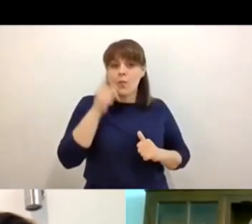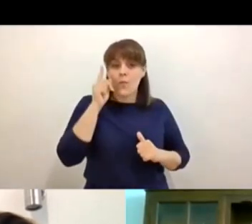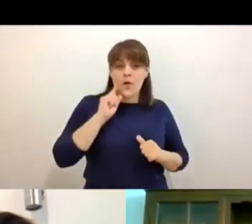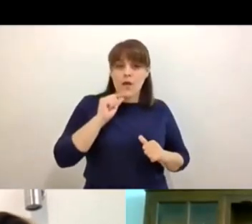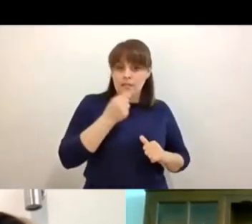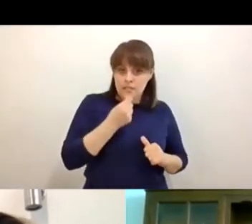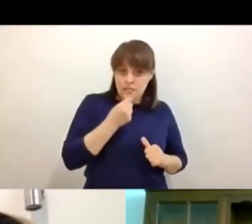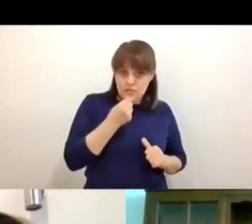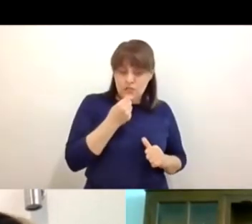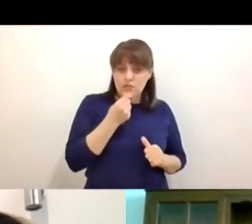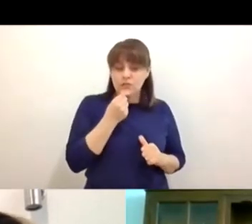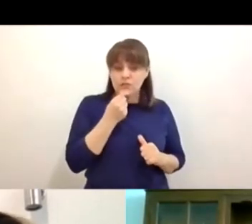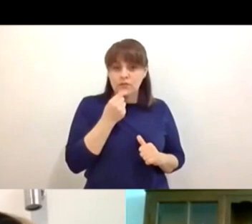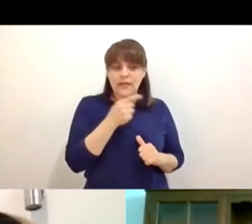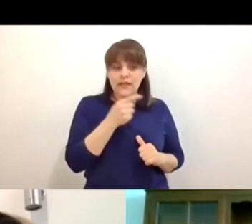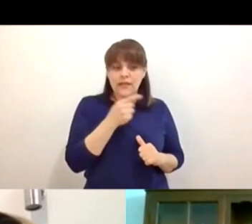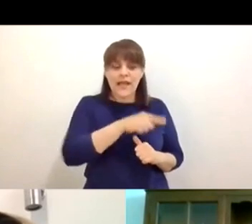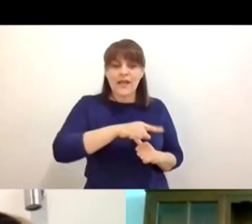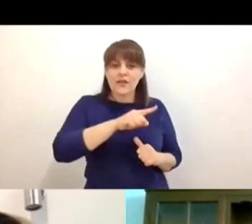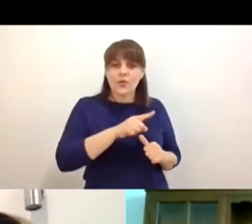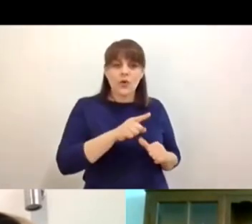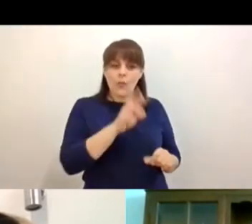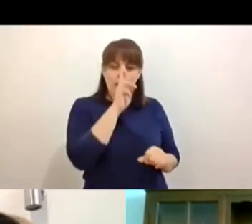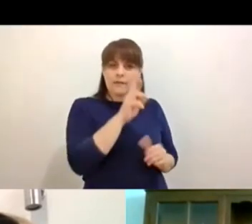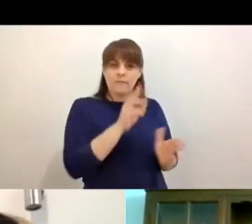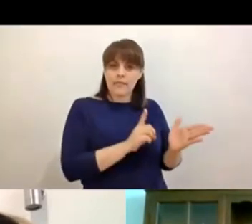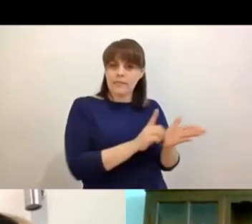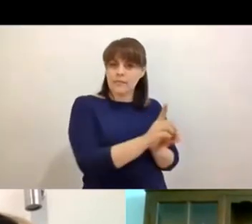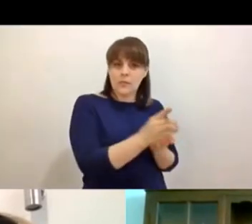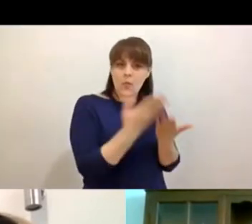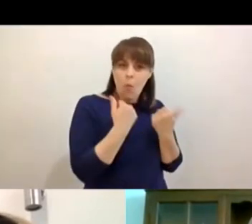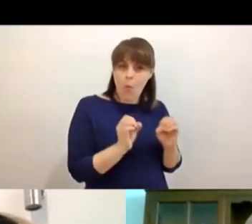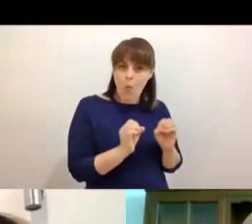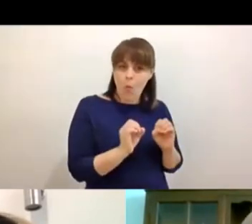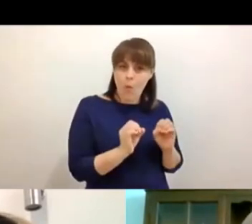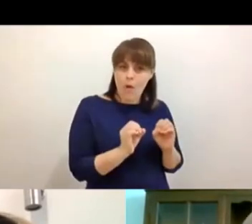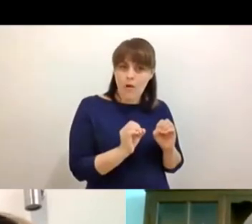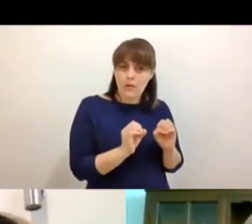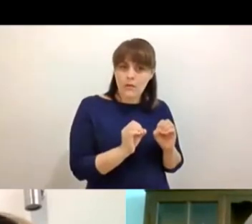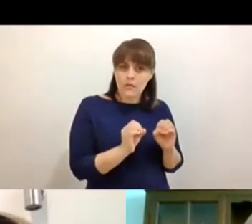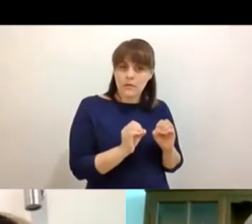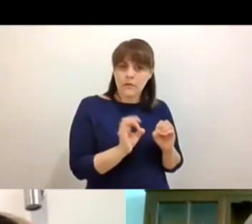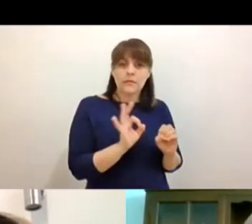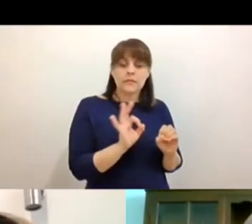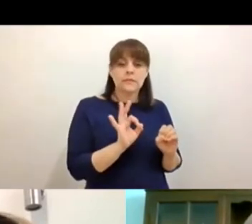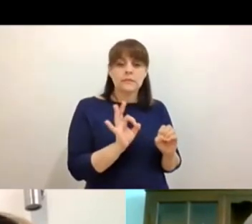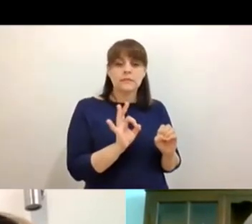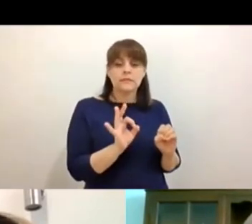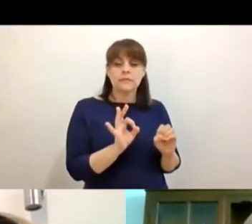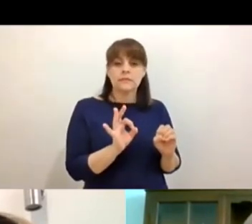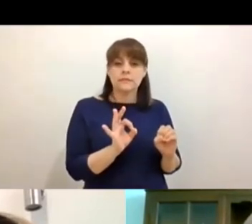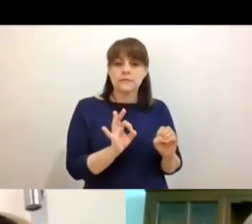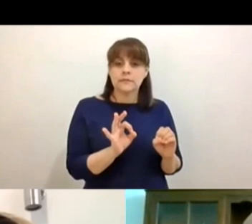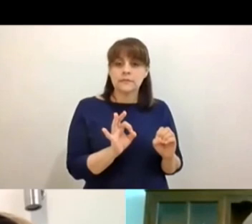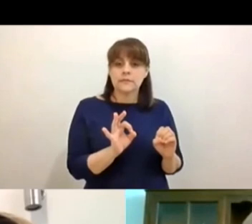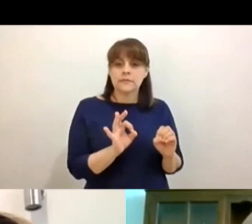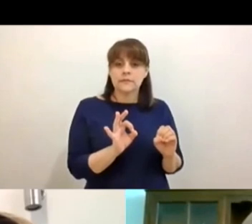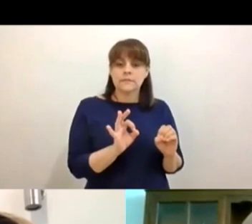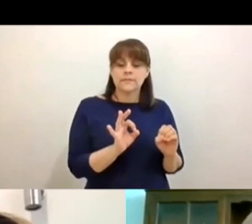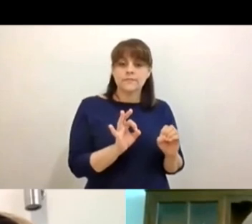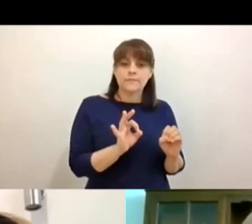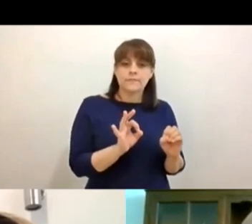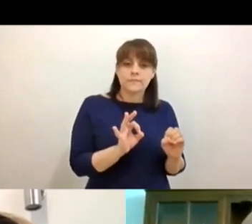vean involucrados en un hecho delictivo, no por el hecho de ser diferentes, los temas dejan de tener una